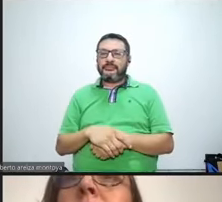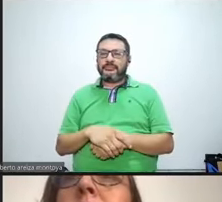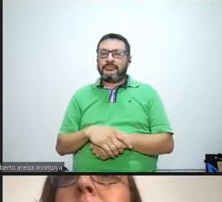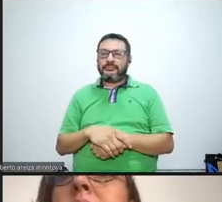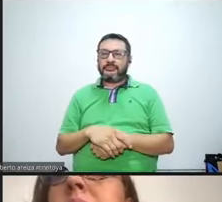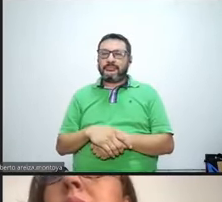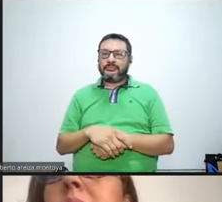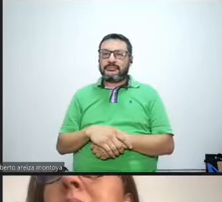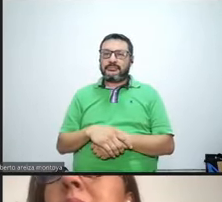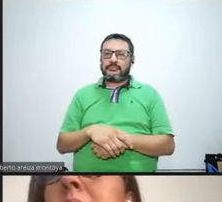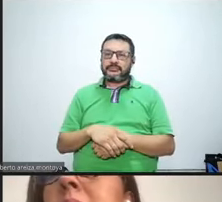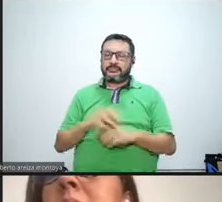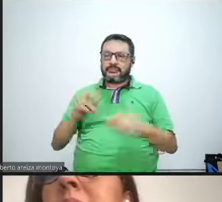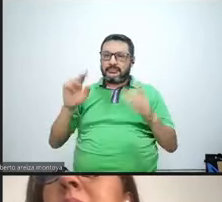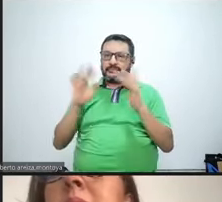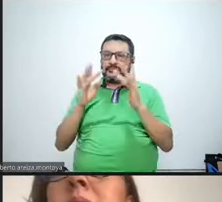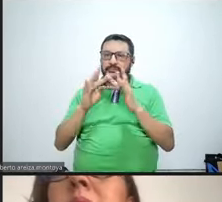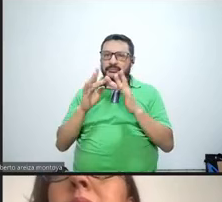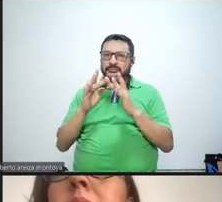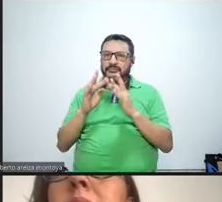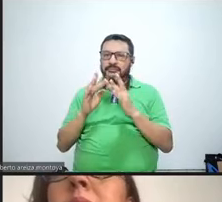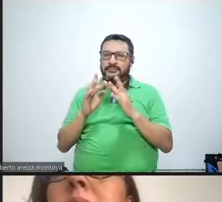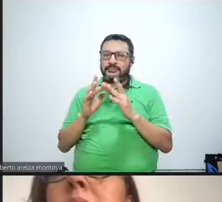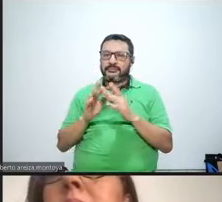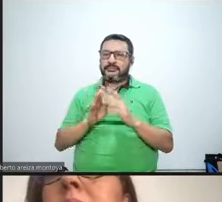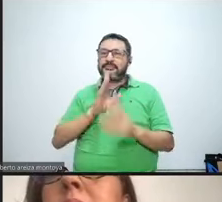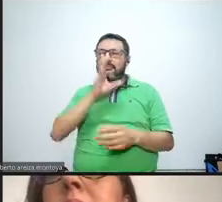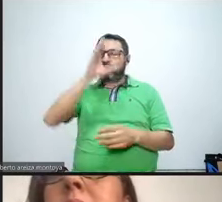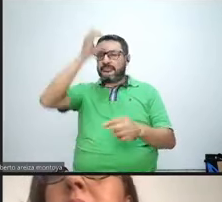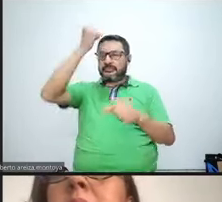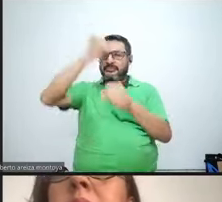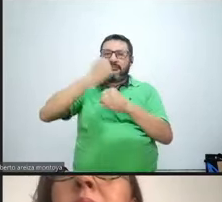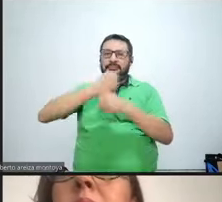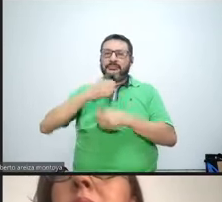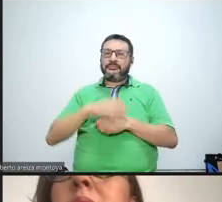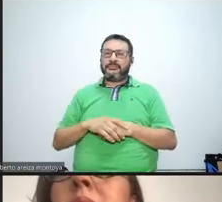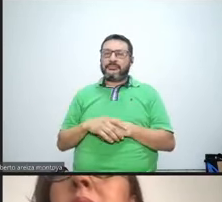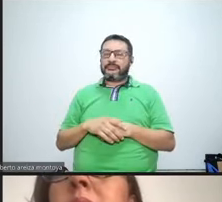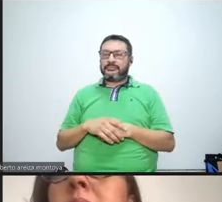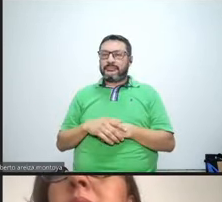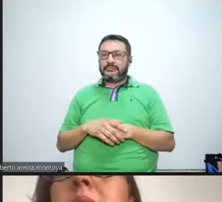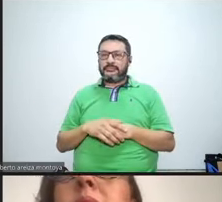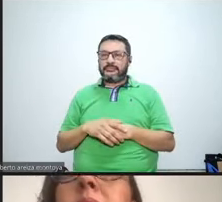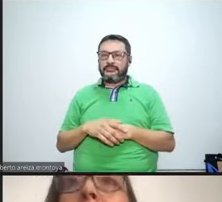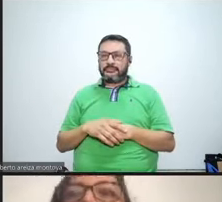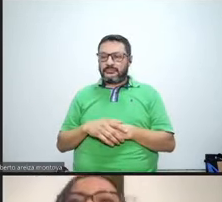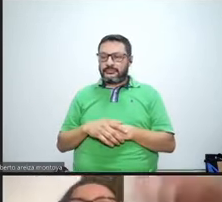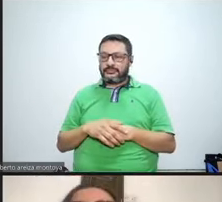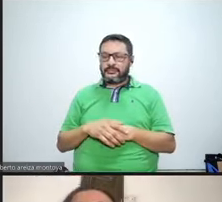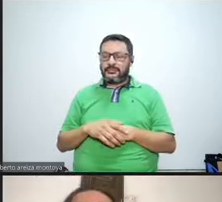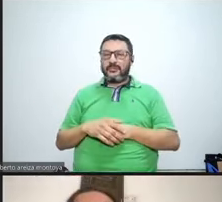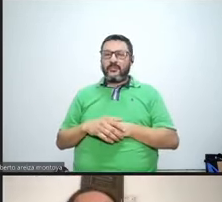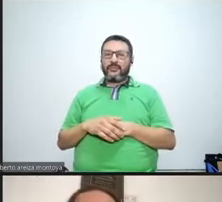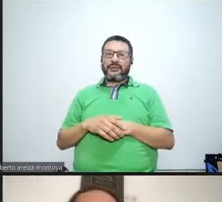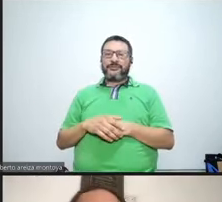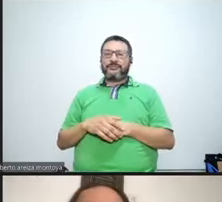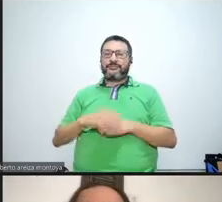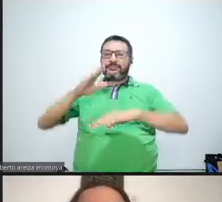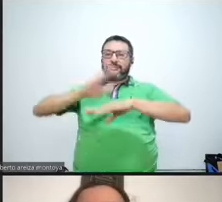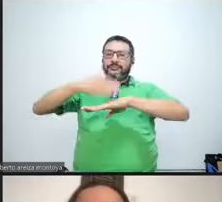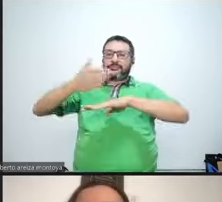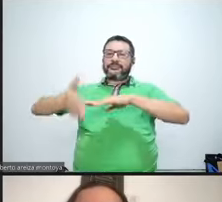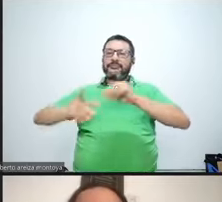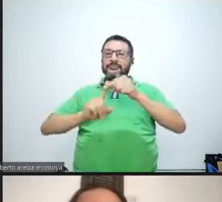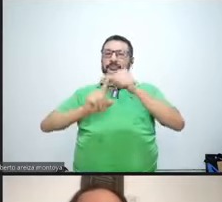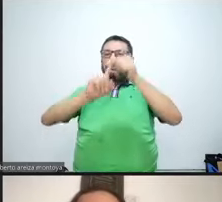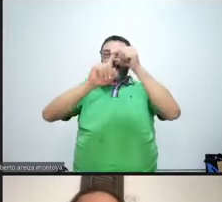quería como lo tradicional, por lo que yo dije, no, pues voy a estudiar psicología y hago después una especialización